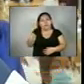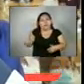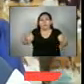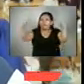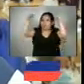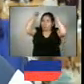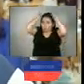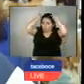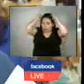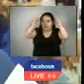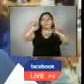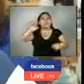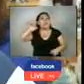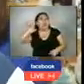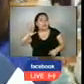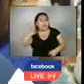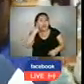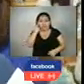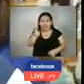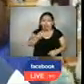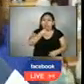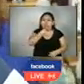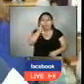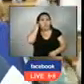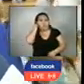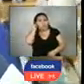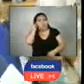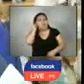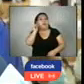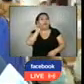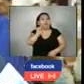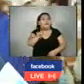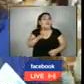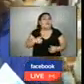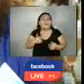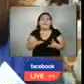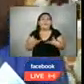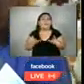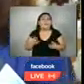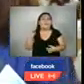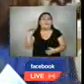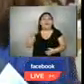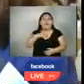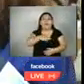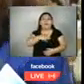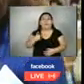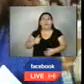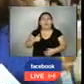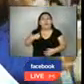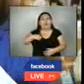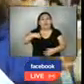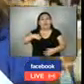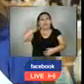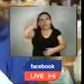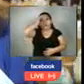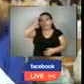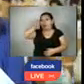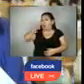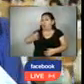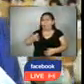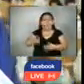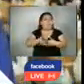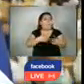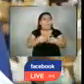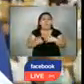Y entonces aquí nuestros abuelos es quizás de las celebraciones que más esperan. Y yo creo que no importa qué